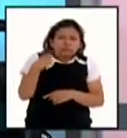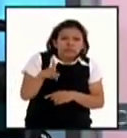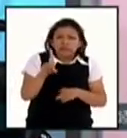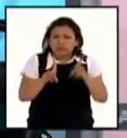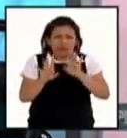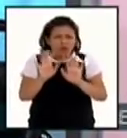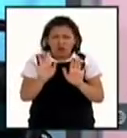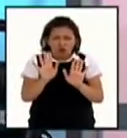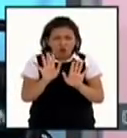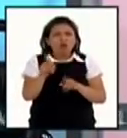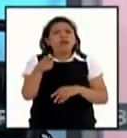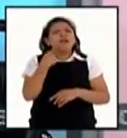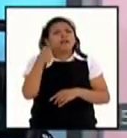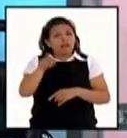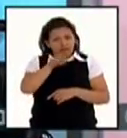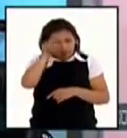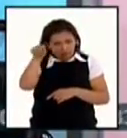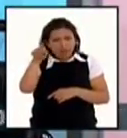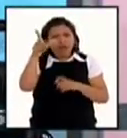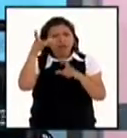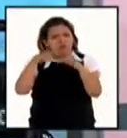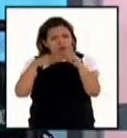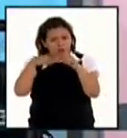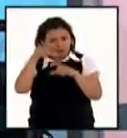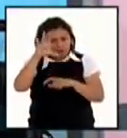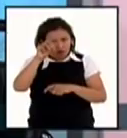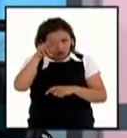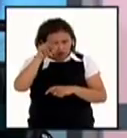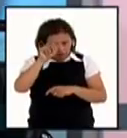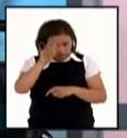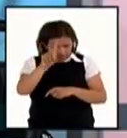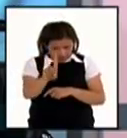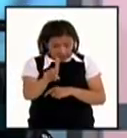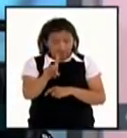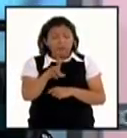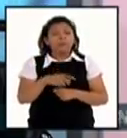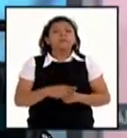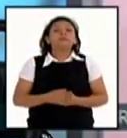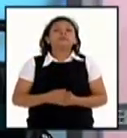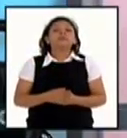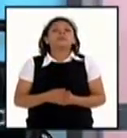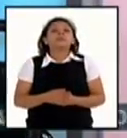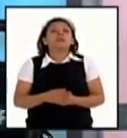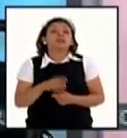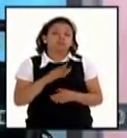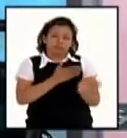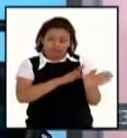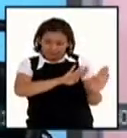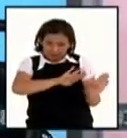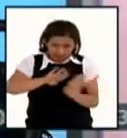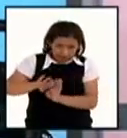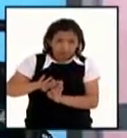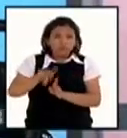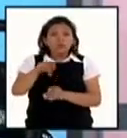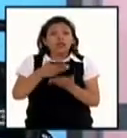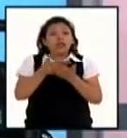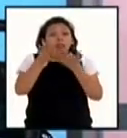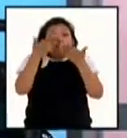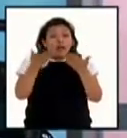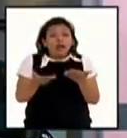no dude en llevar esta queja al Consejo Nacional para Prevenir la Discriminación. Por otra parte, bueno, vámonos